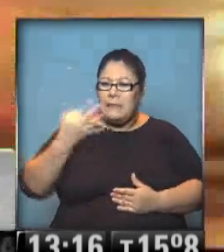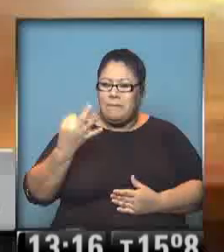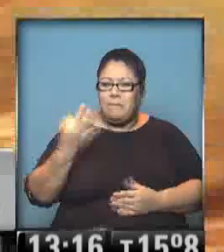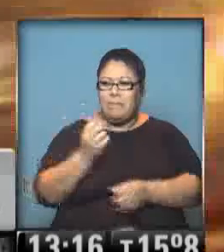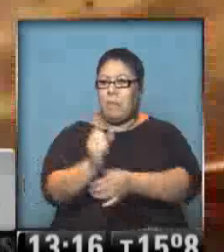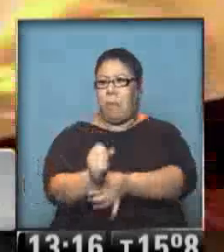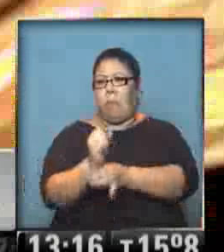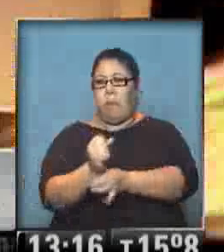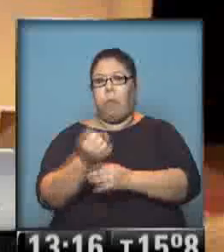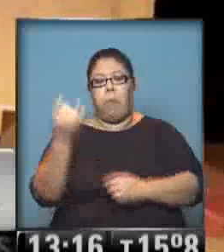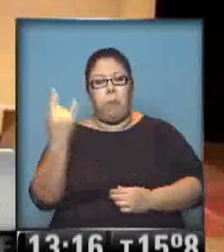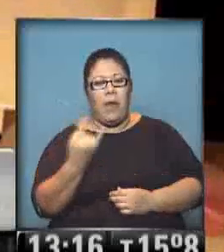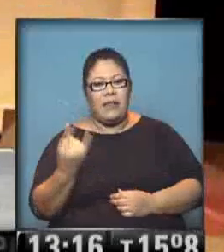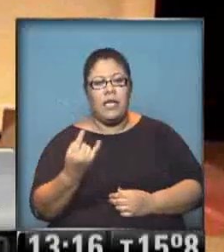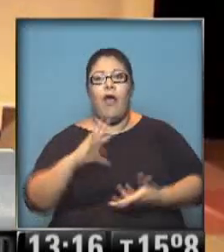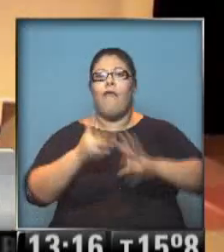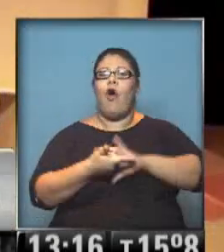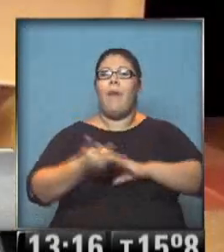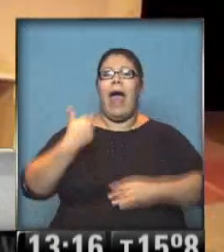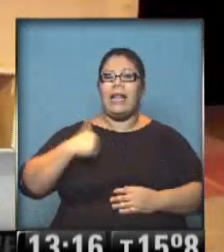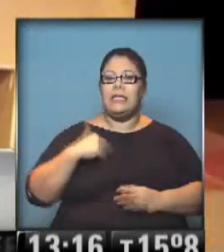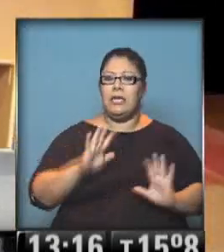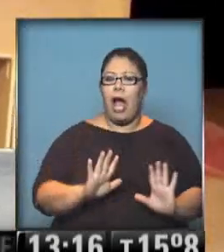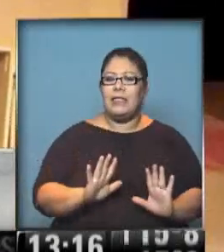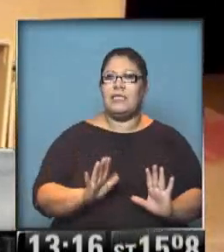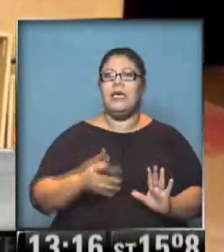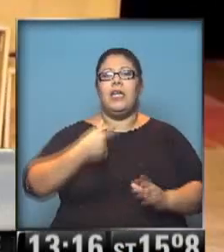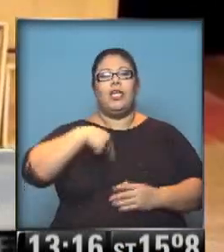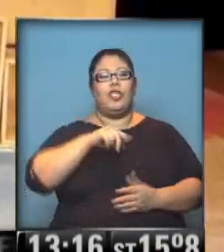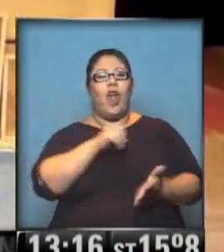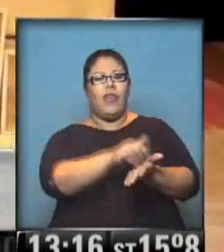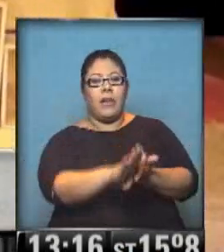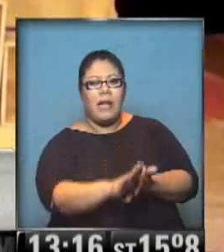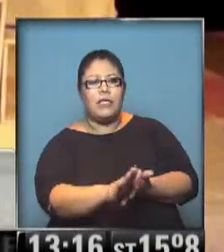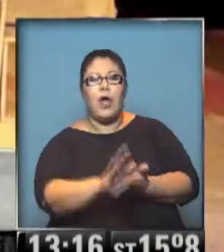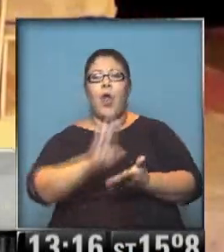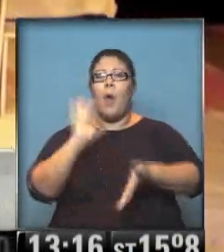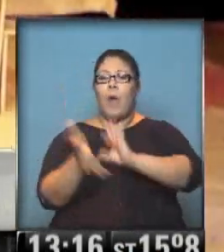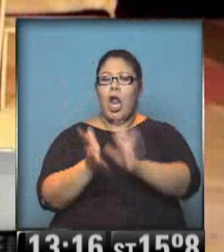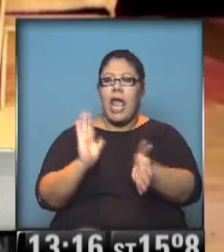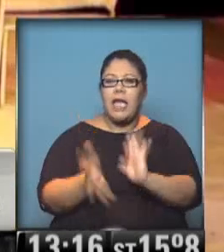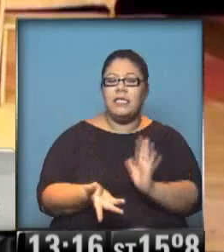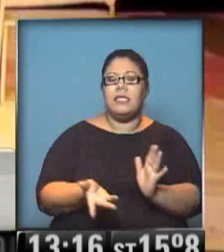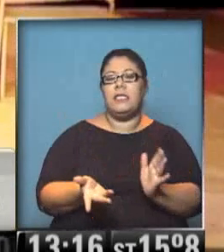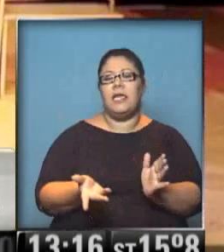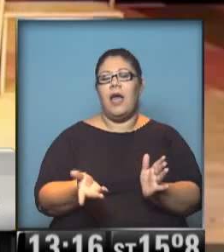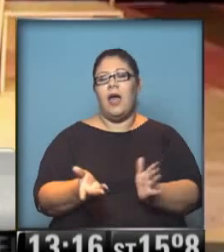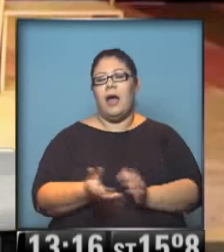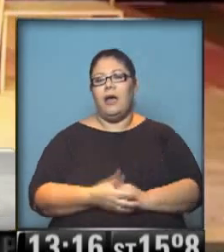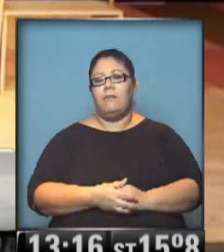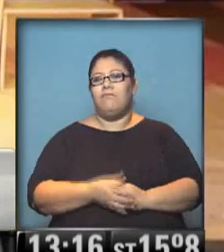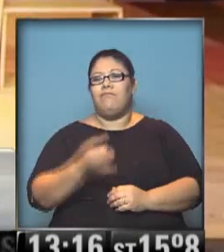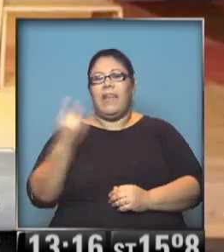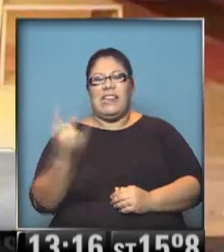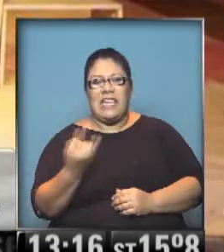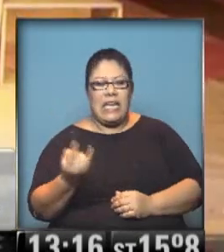el Otelo. Habla mucho de nuestro racismo, nuestra violencia doméstica, nuestro engaño,